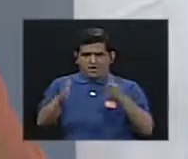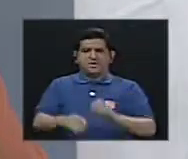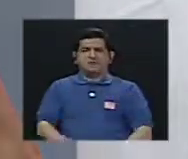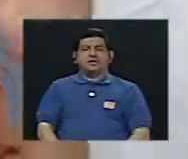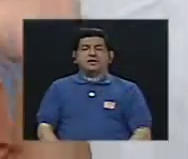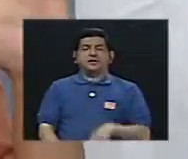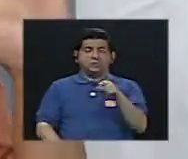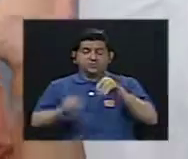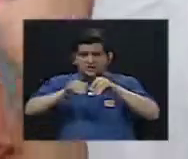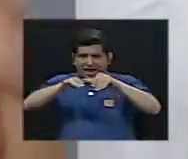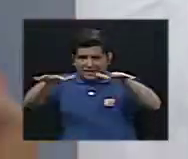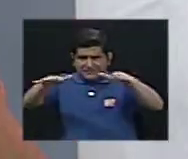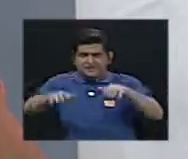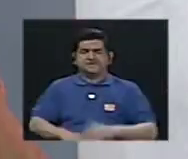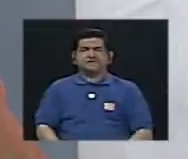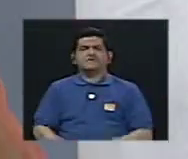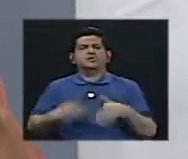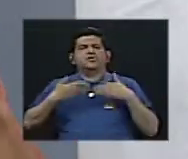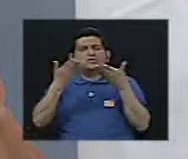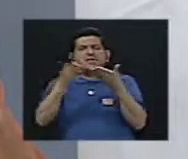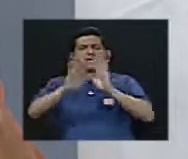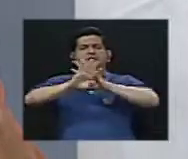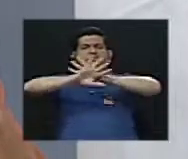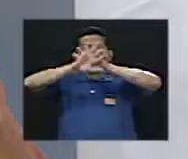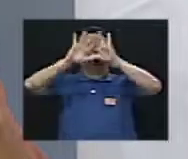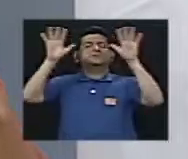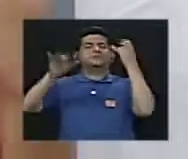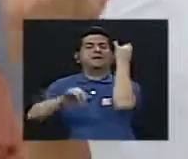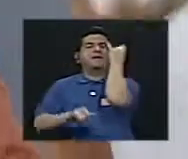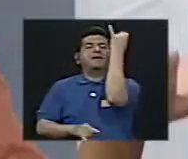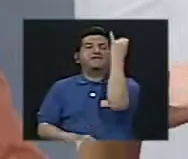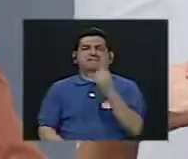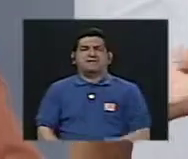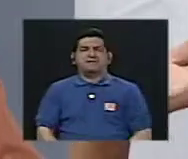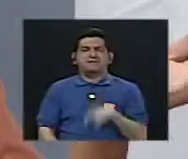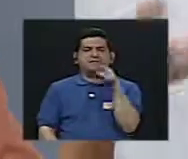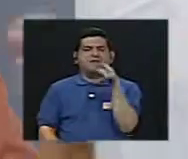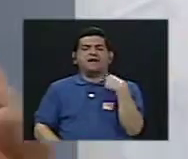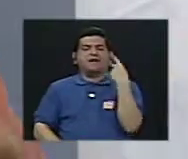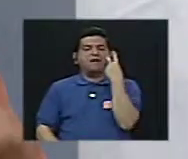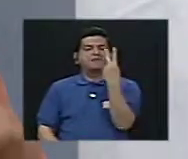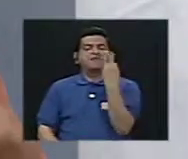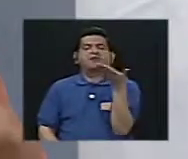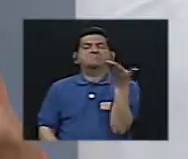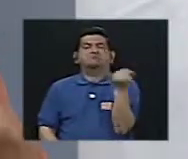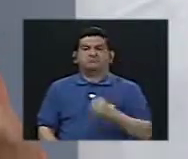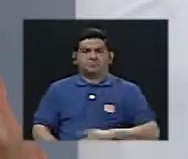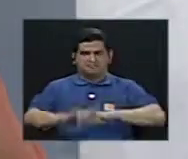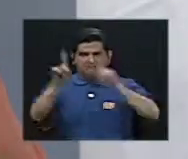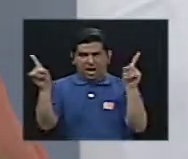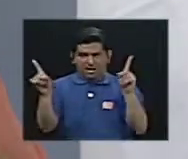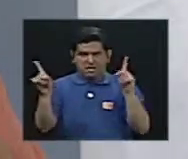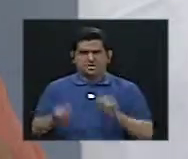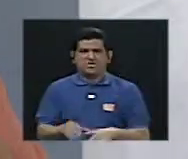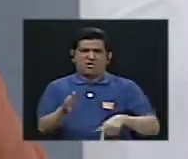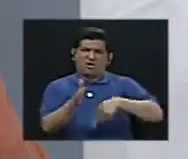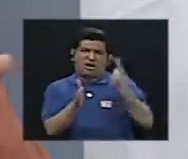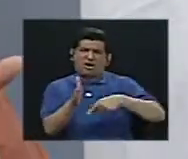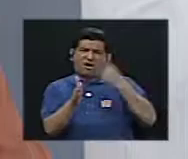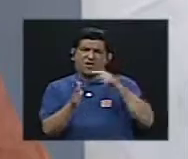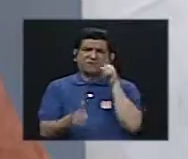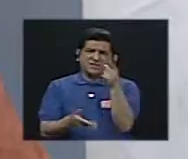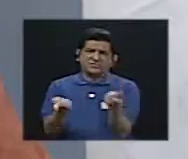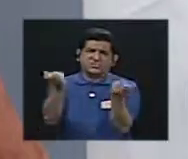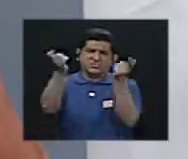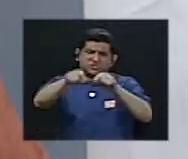de extensión que nos da una cierta claridad respecto a qué es lo que vamos a ir a ver, pero muchas veces aquello que te